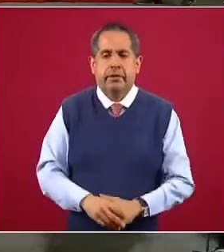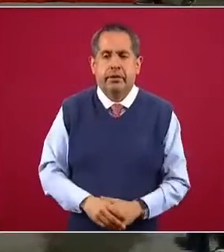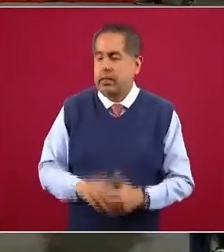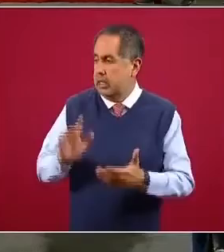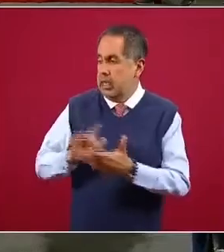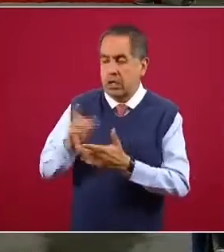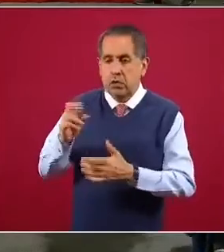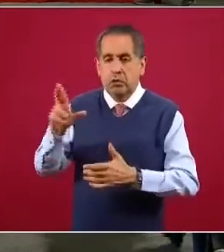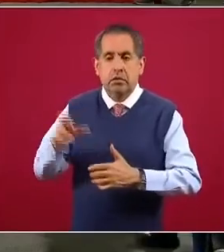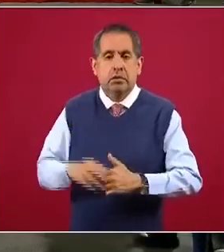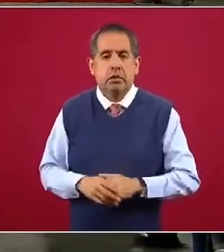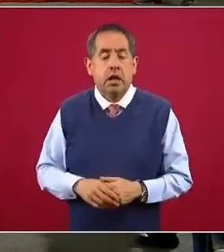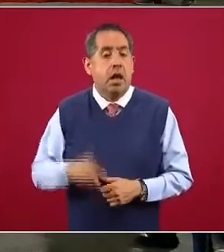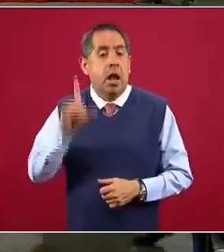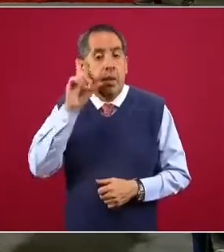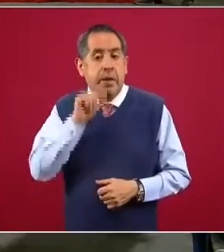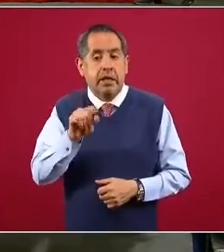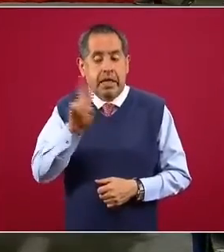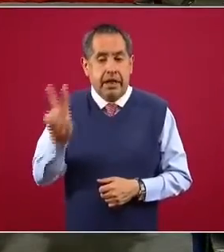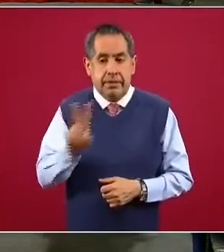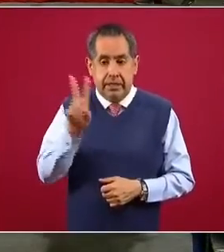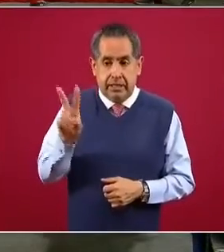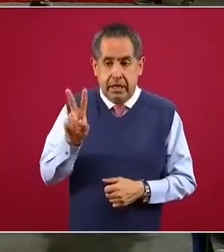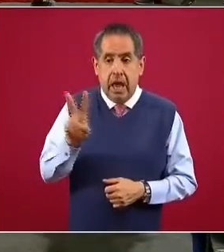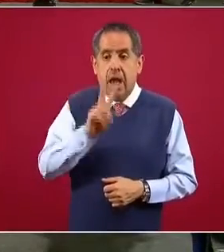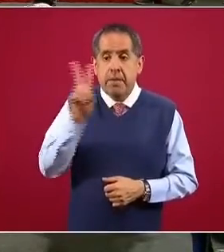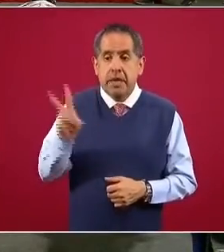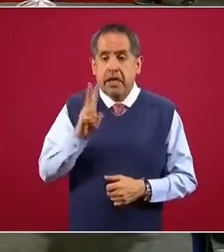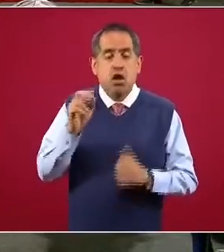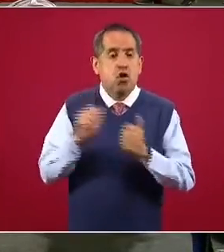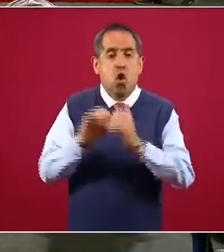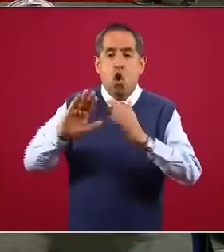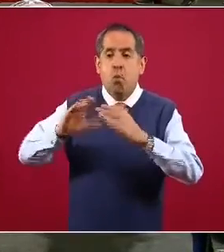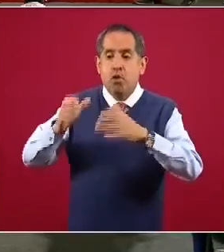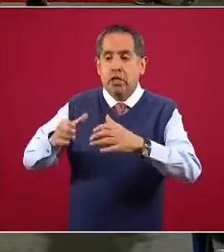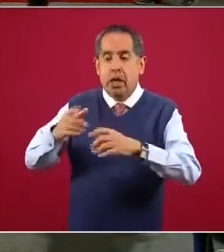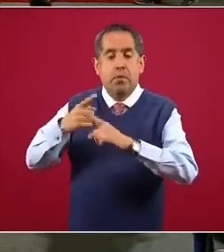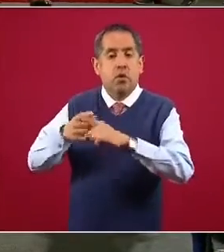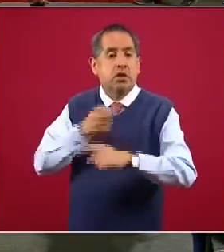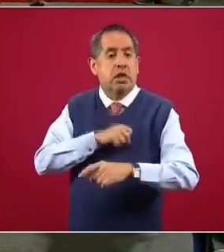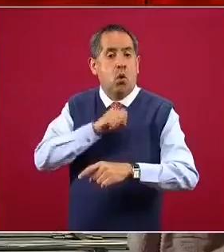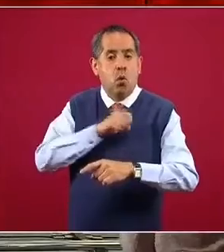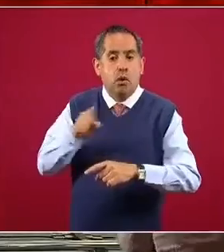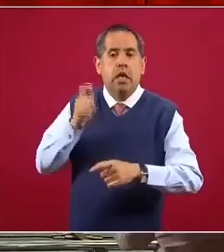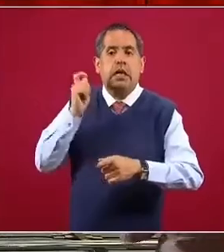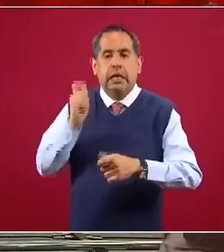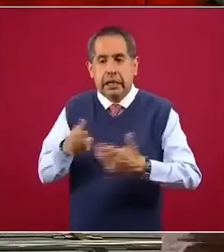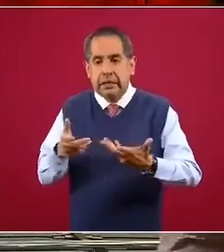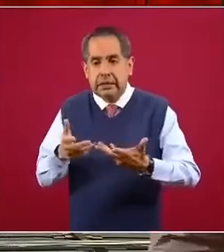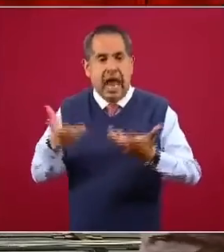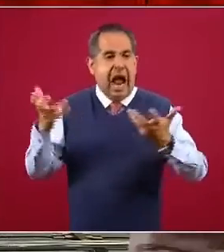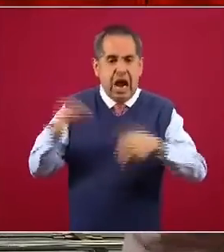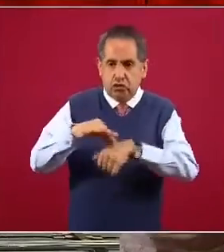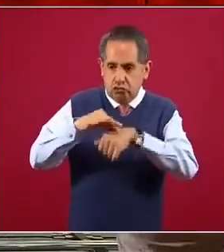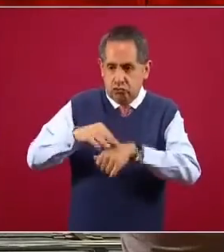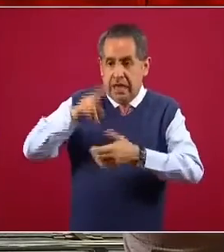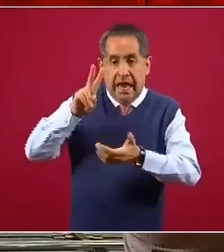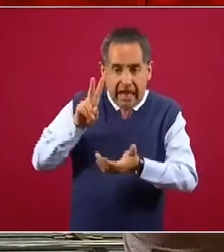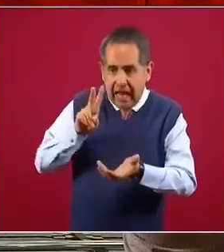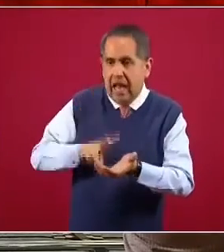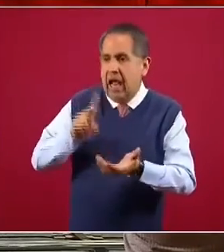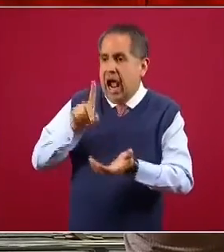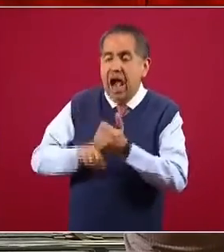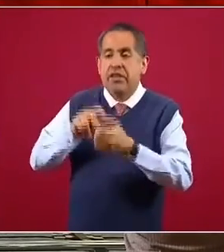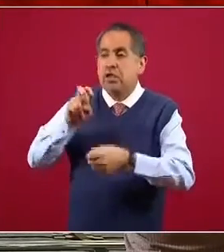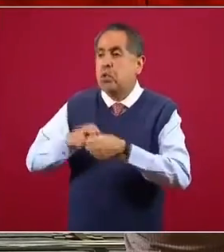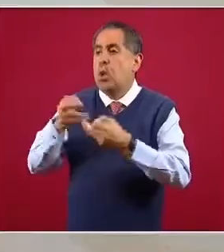Gracias, doctor. Mañana es viernes y es viernes de Acción Comunitaria por la Salud, que tiene que ver precisamente con esto, con hacer realidad en el territorio